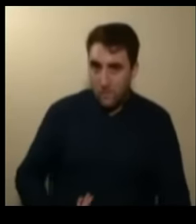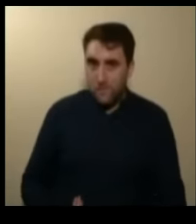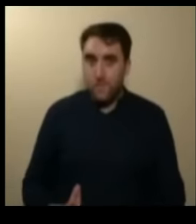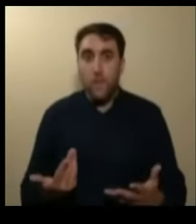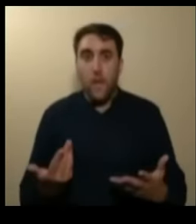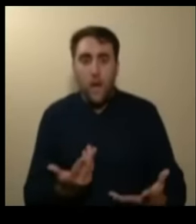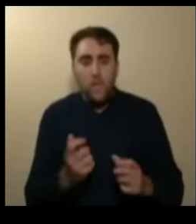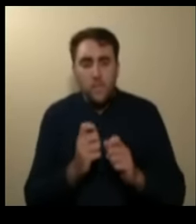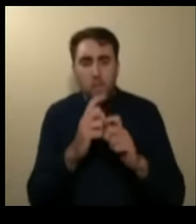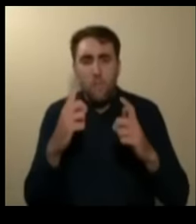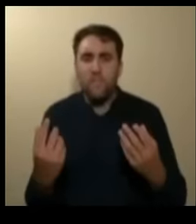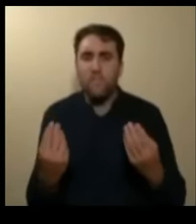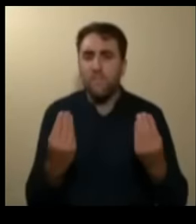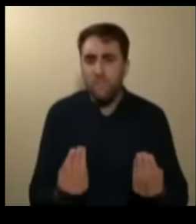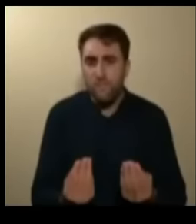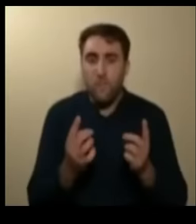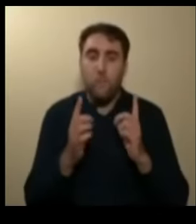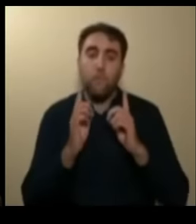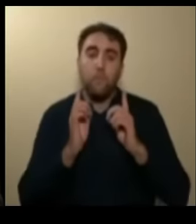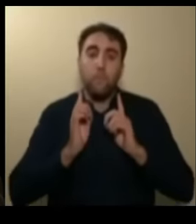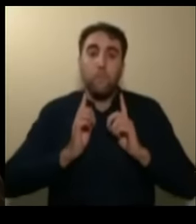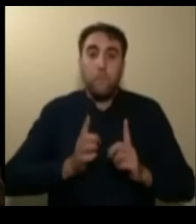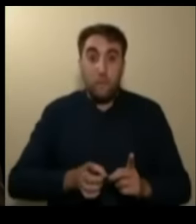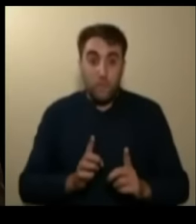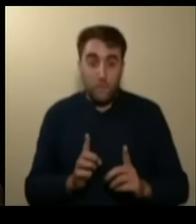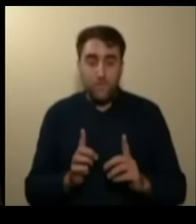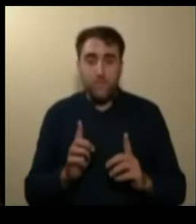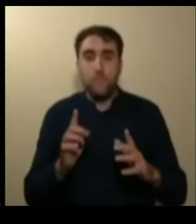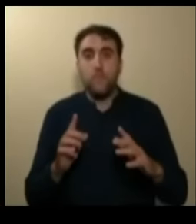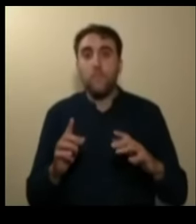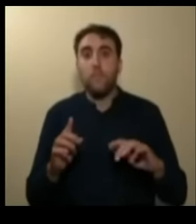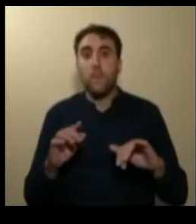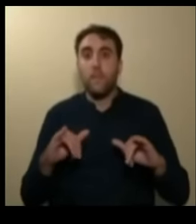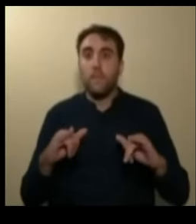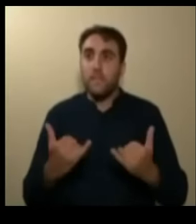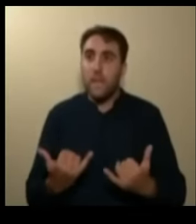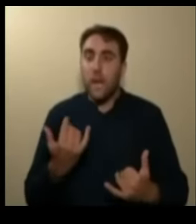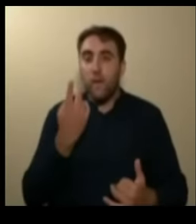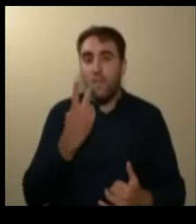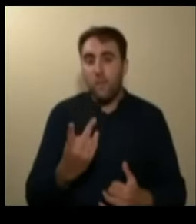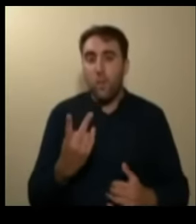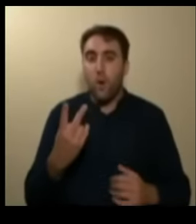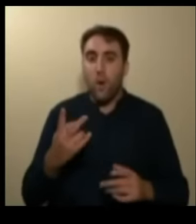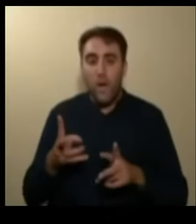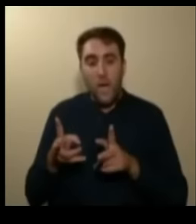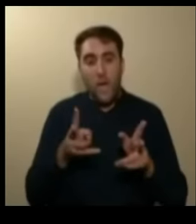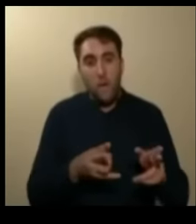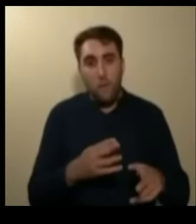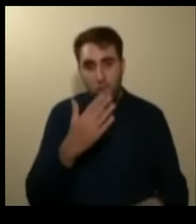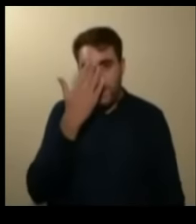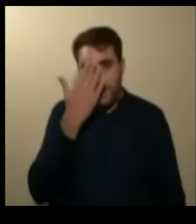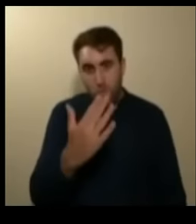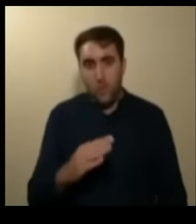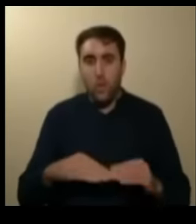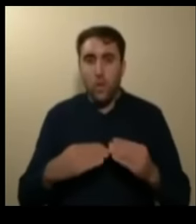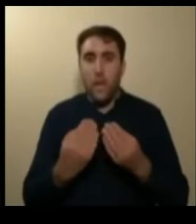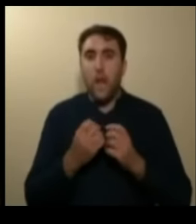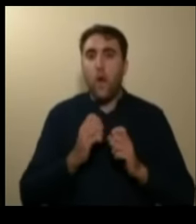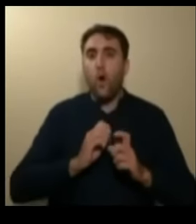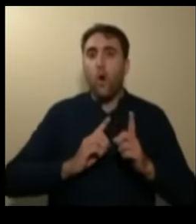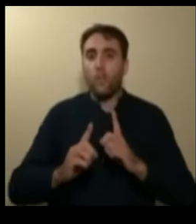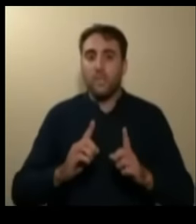de esta situación está vinculada a lo siguiente: a que durante el gobierno del Frente Amplio se votaron 11